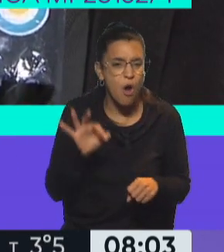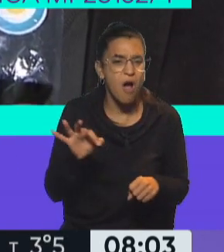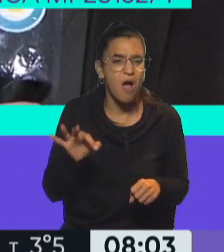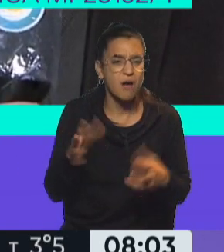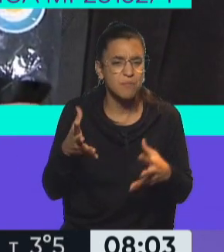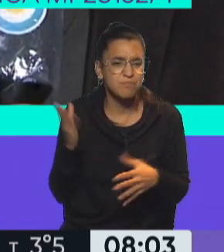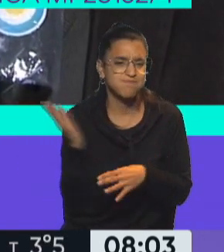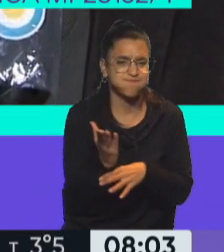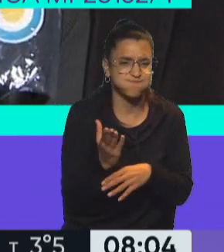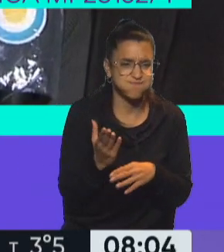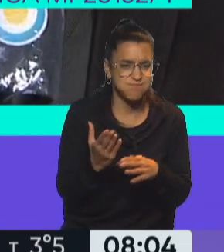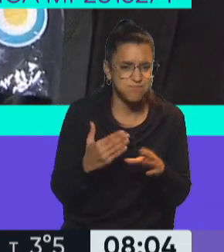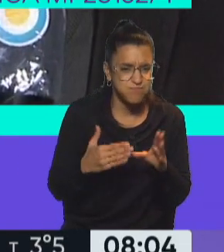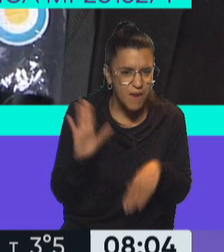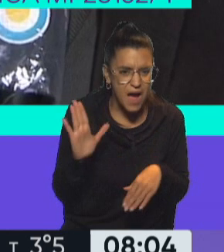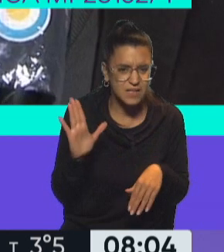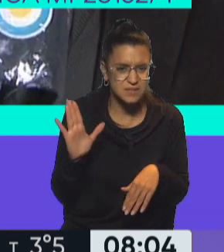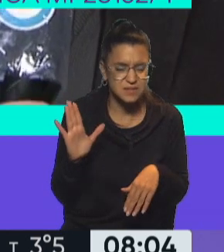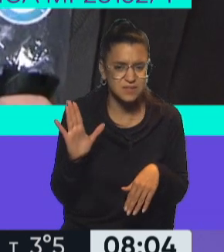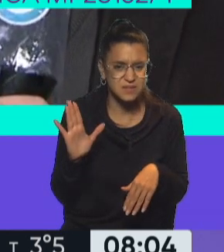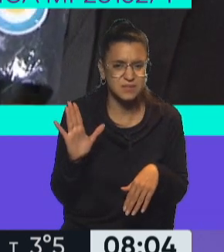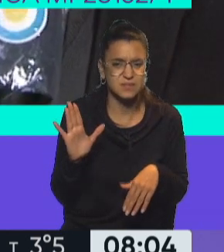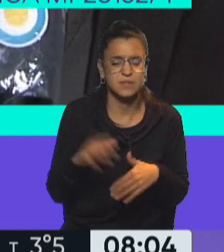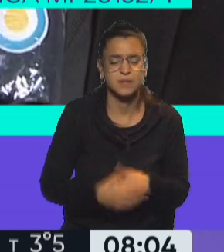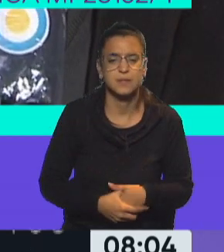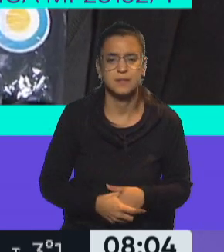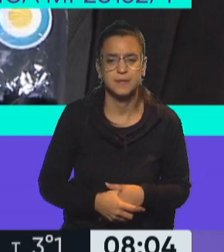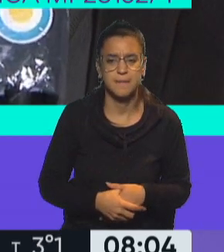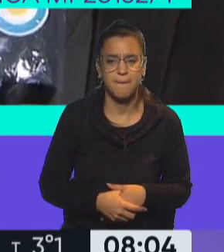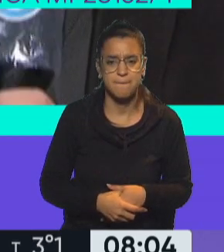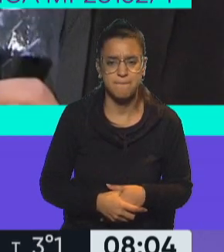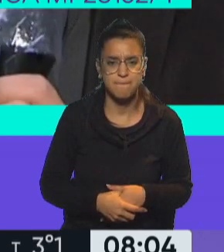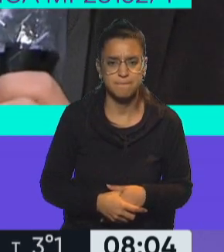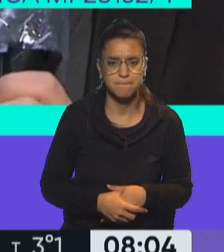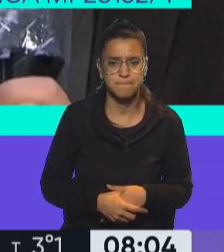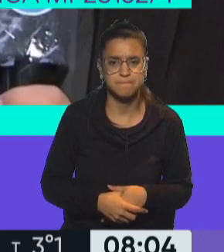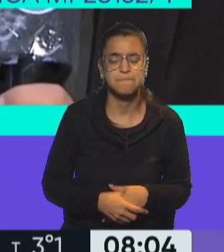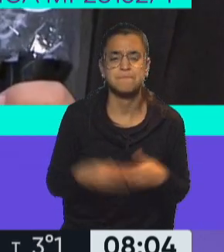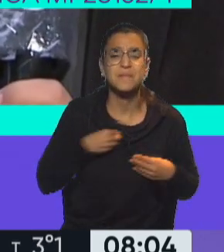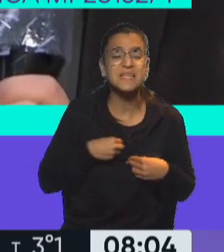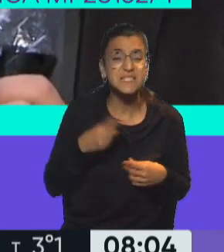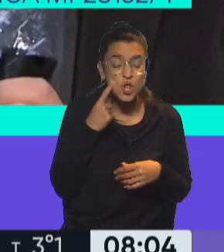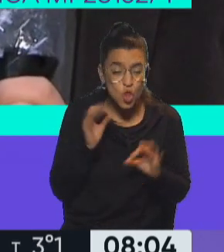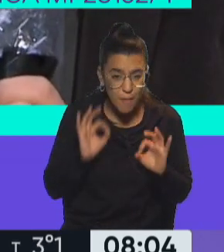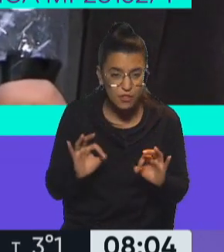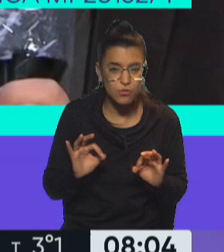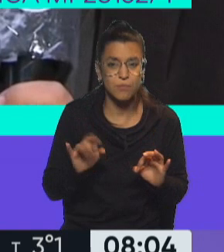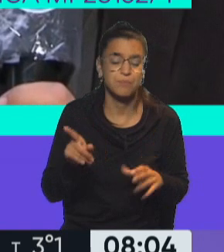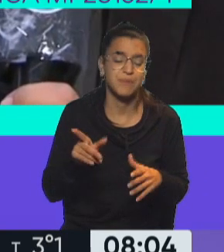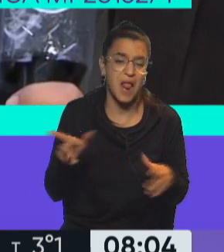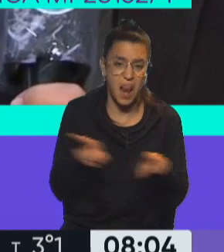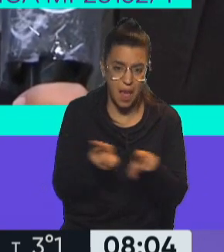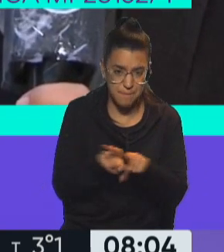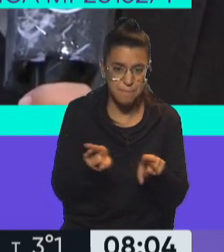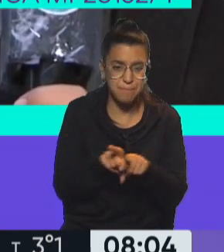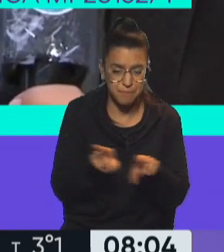más agresiva esta justamente variante. La sintomatología en base es la misma,